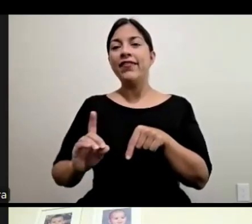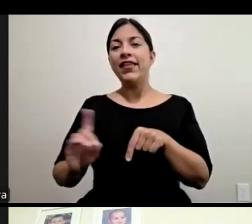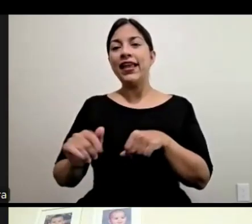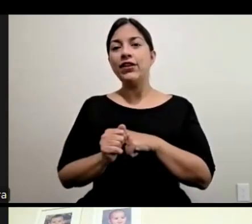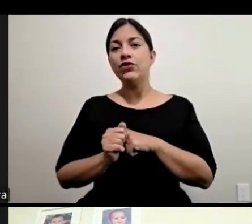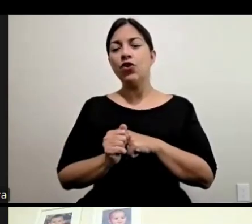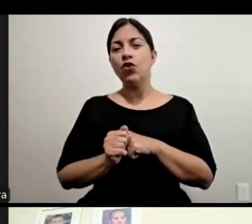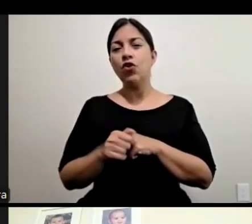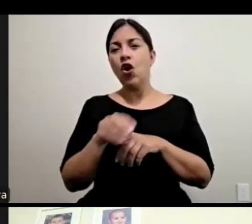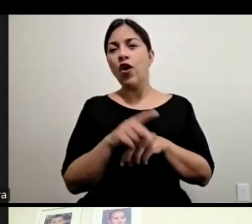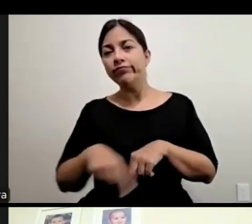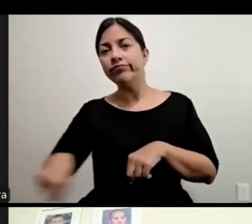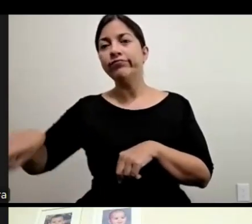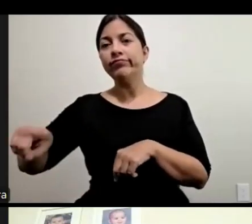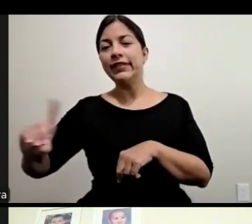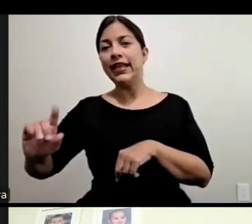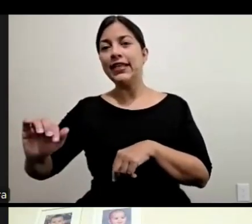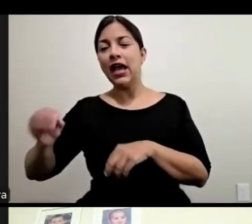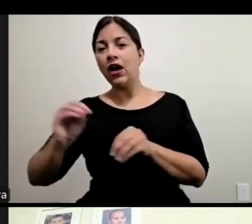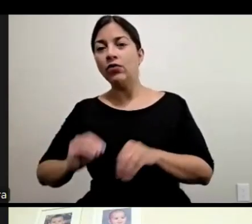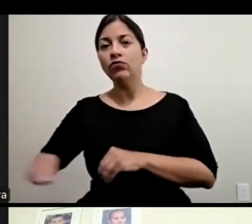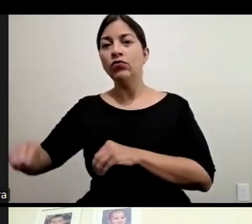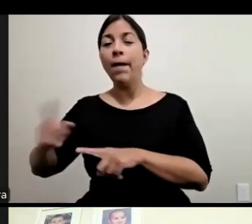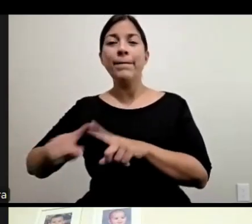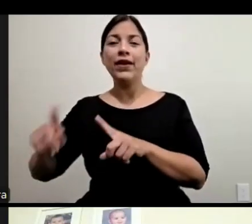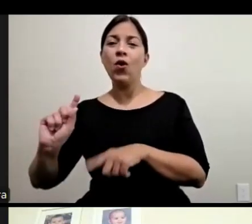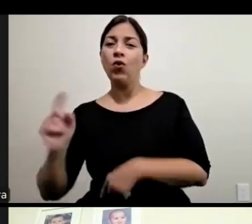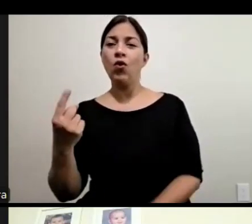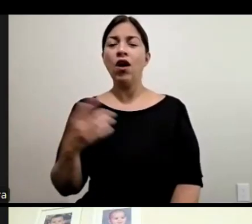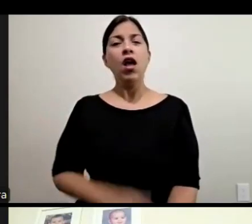qué, a la derecha, una vuelta, pero no había